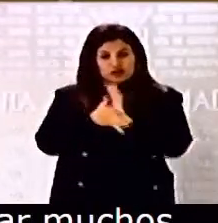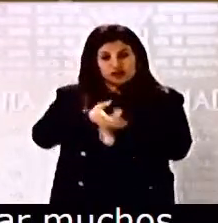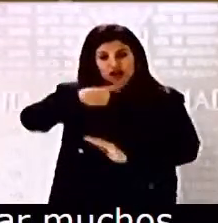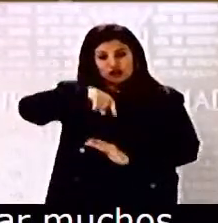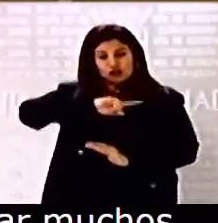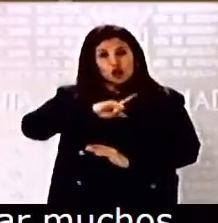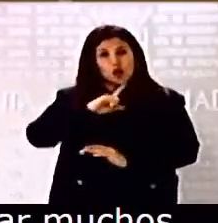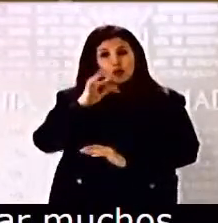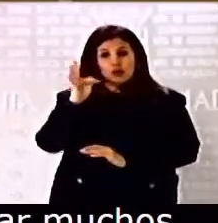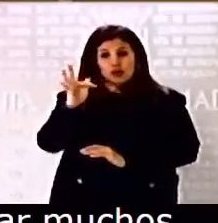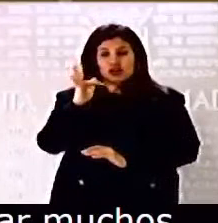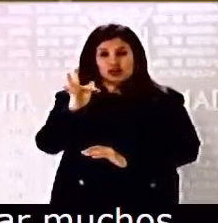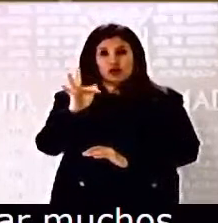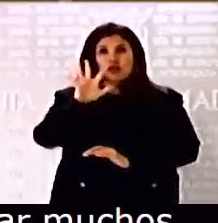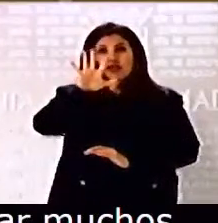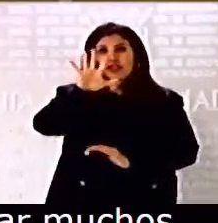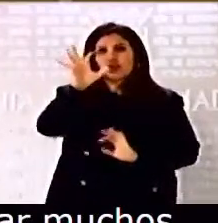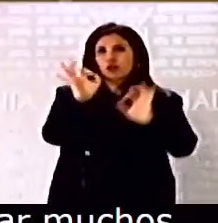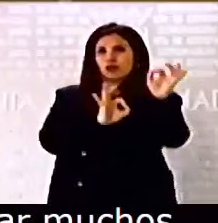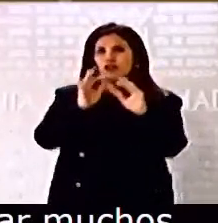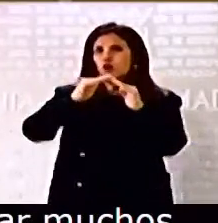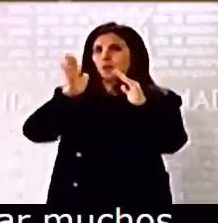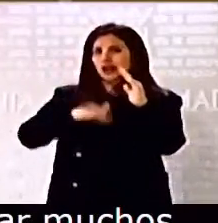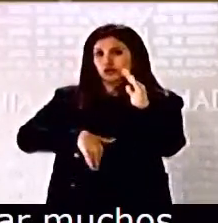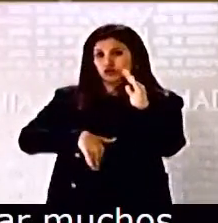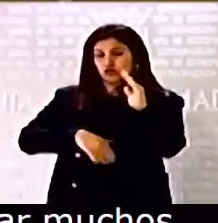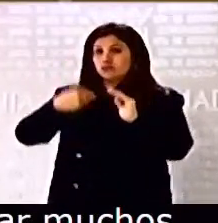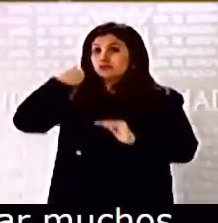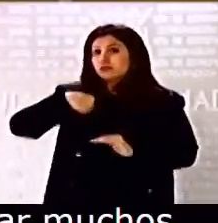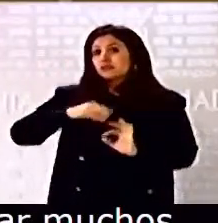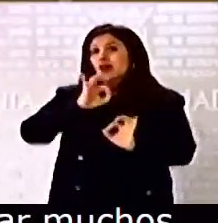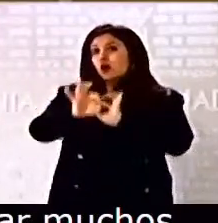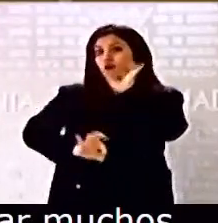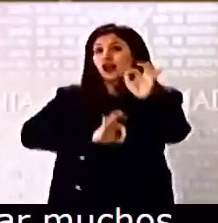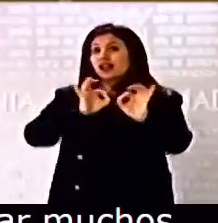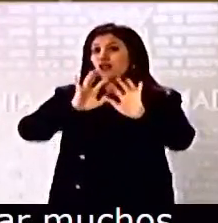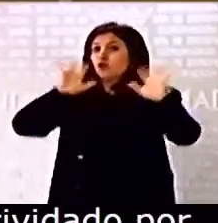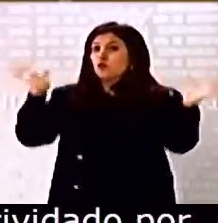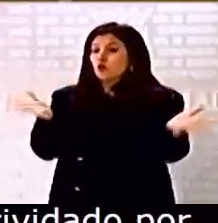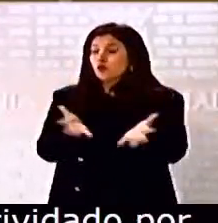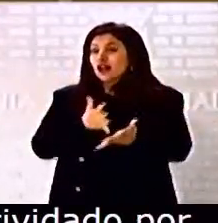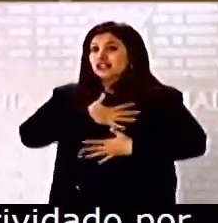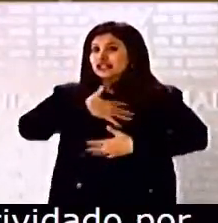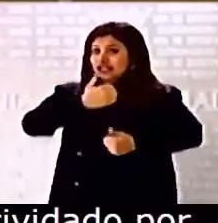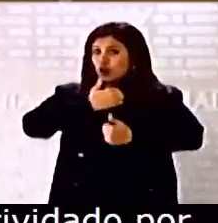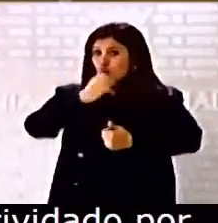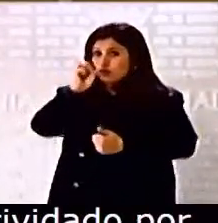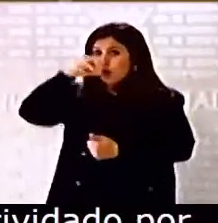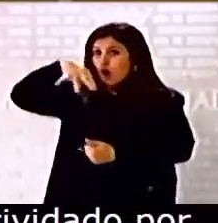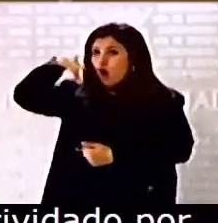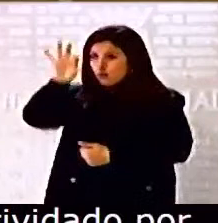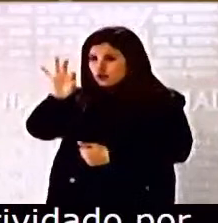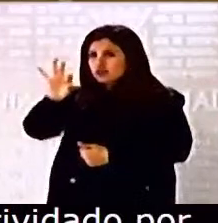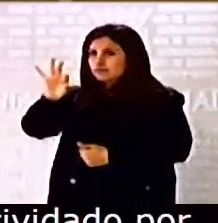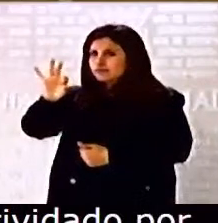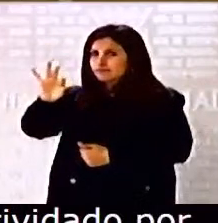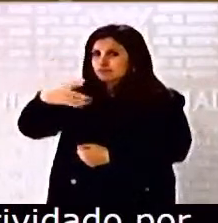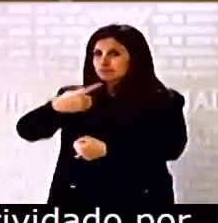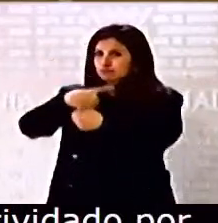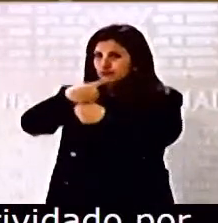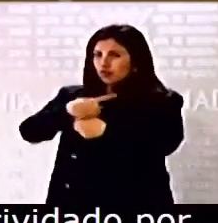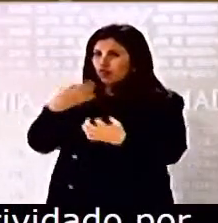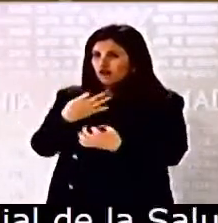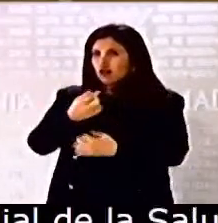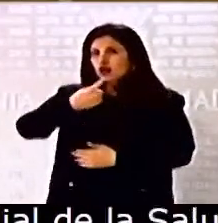como recomienda la Organización Mundial de la Salud, que los brotes que se están detectando en la comunidad